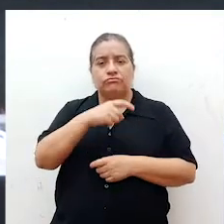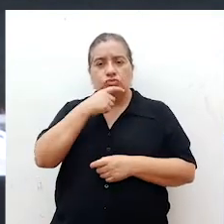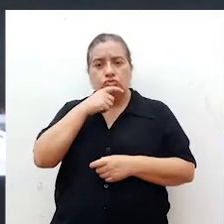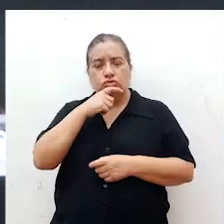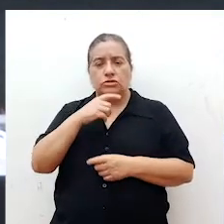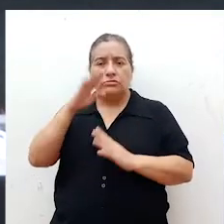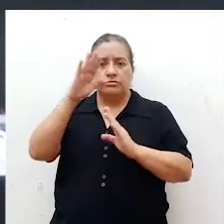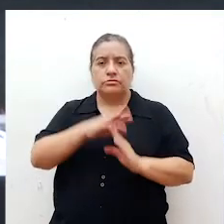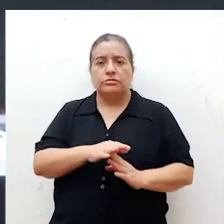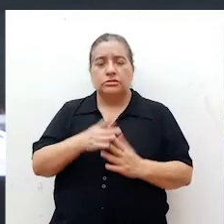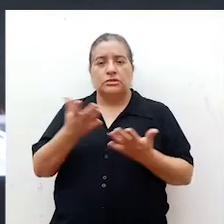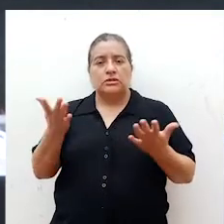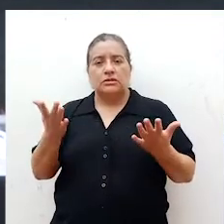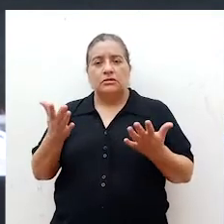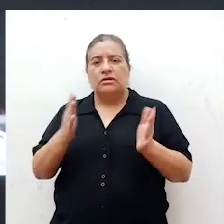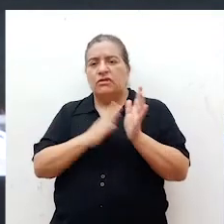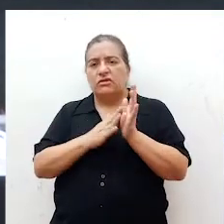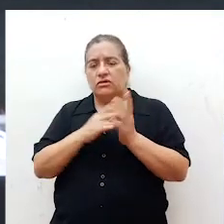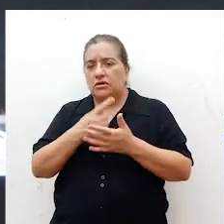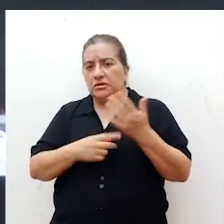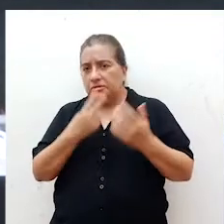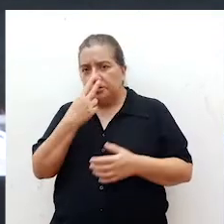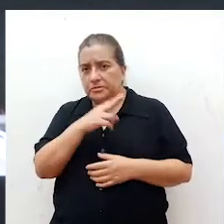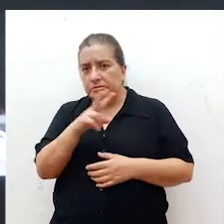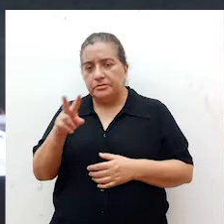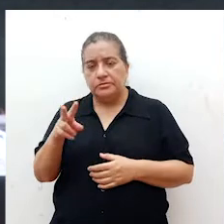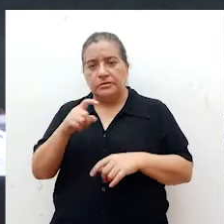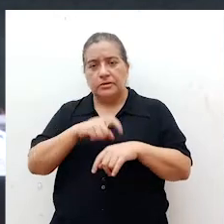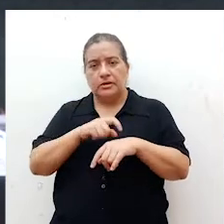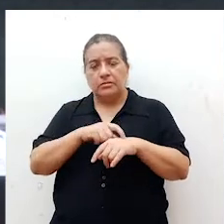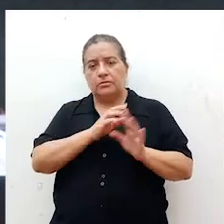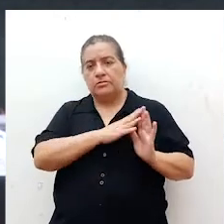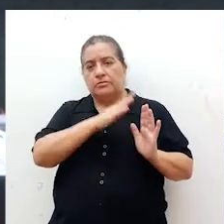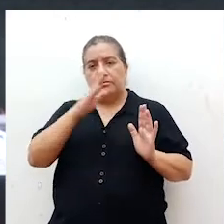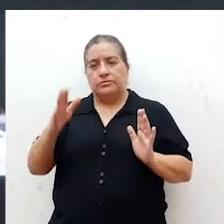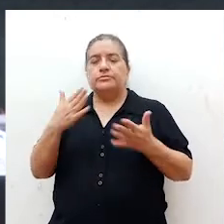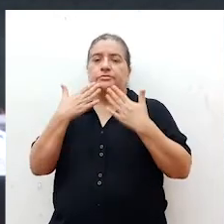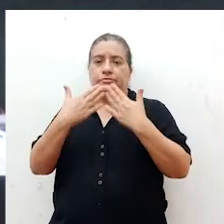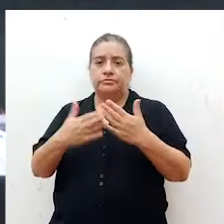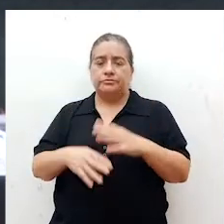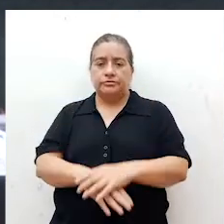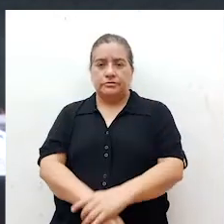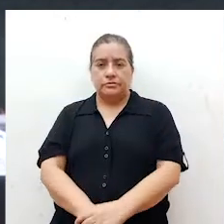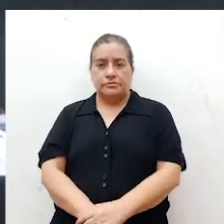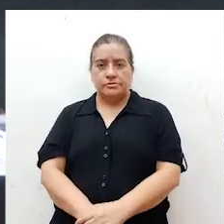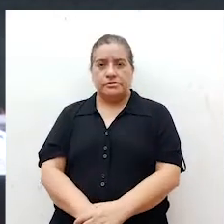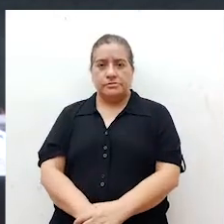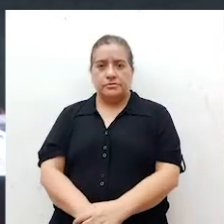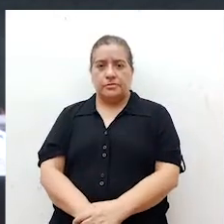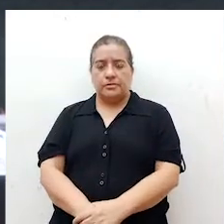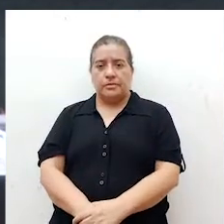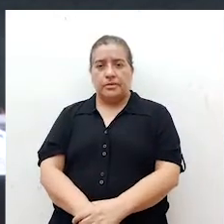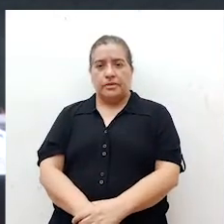a la violencia doméstica en el hogar que ha encontrado la Defensoría del Pueblo durante todo este año? Muchas gracias.